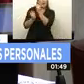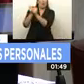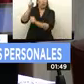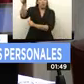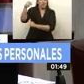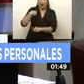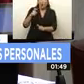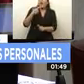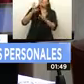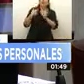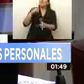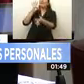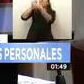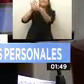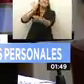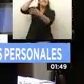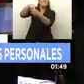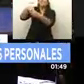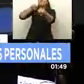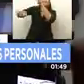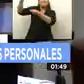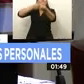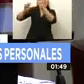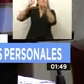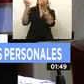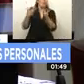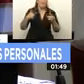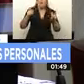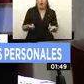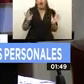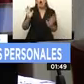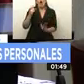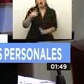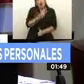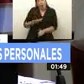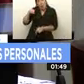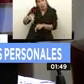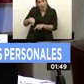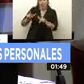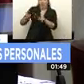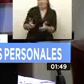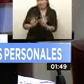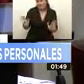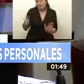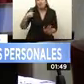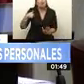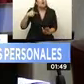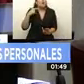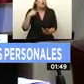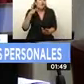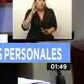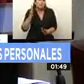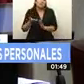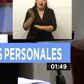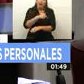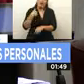modelo de inserción no lo tiene por lo menos el gobierno porque yo escuchaba hoy Atentamente cuando